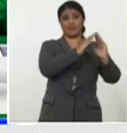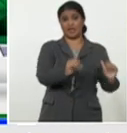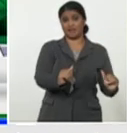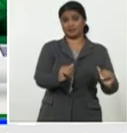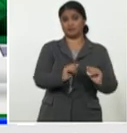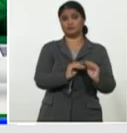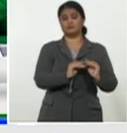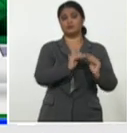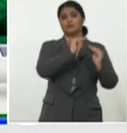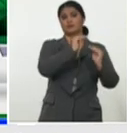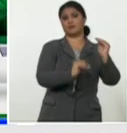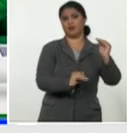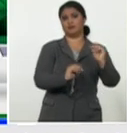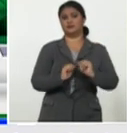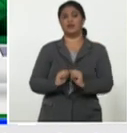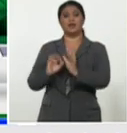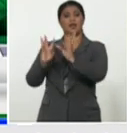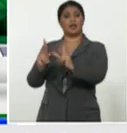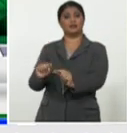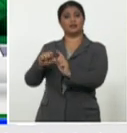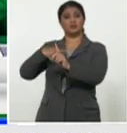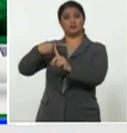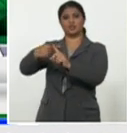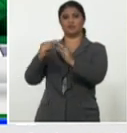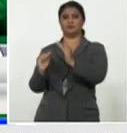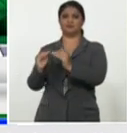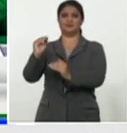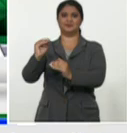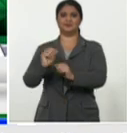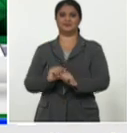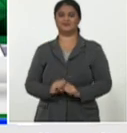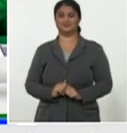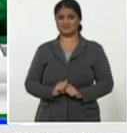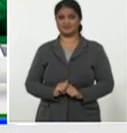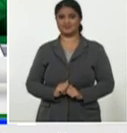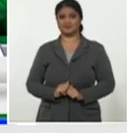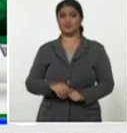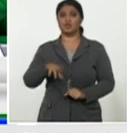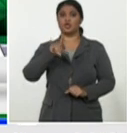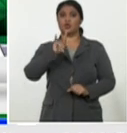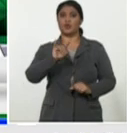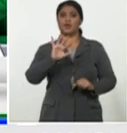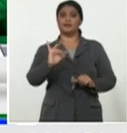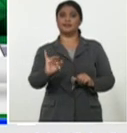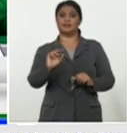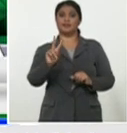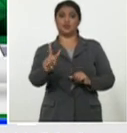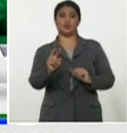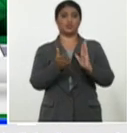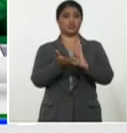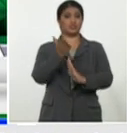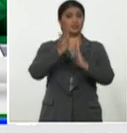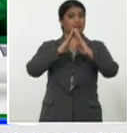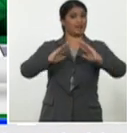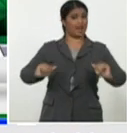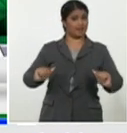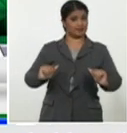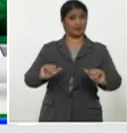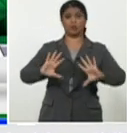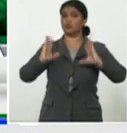que los casos diagnosticados. Con estas 972 altas, pues ya el